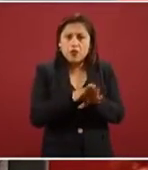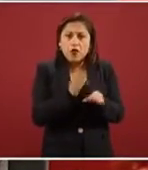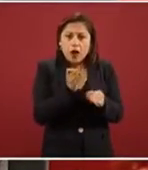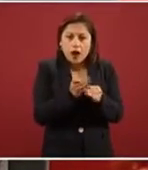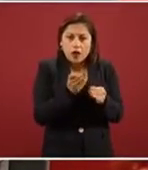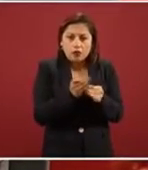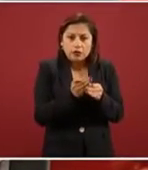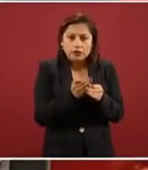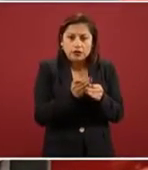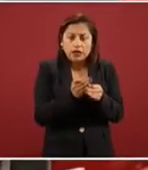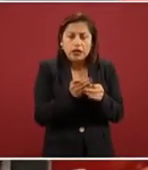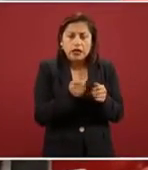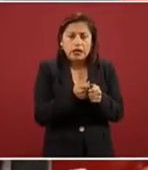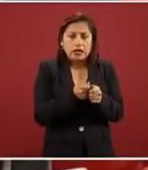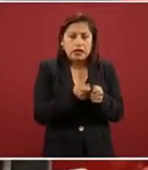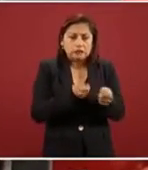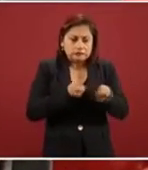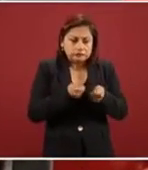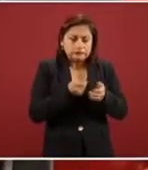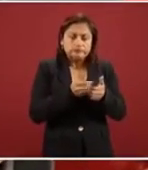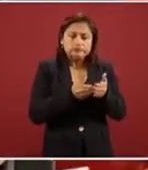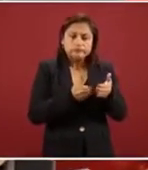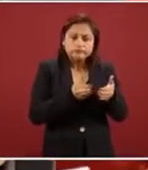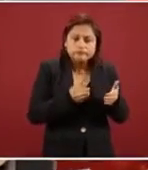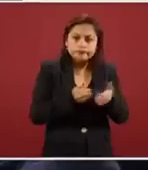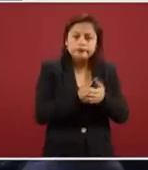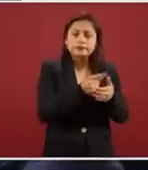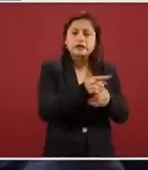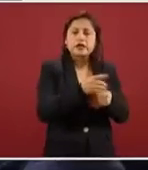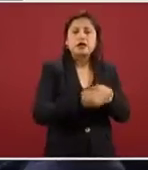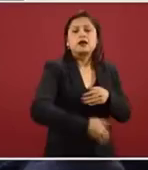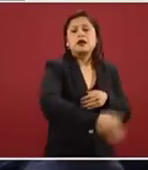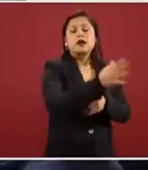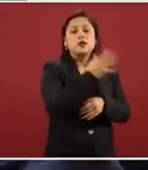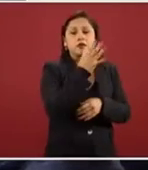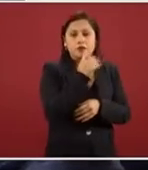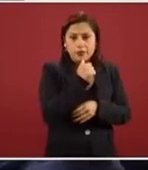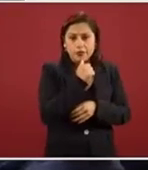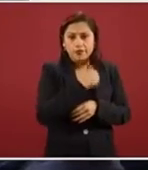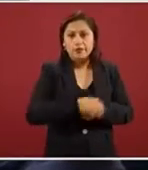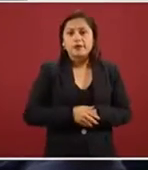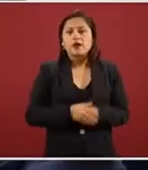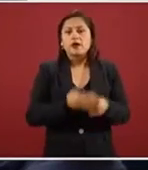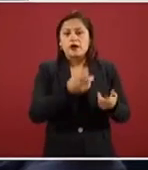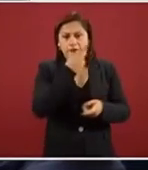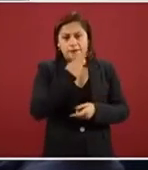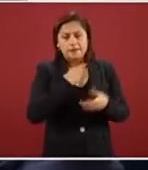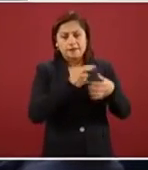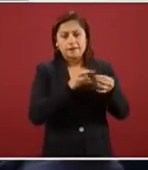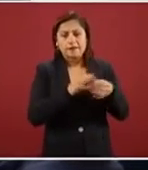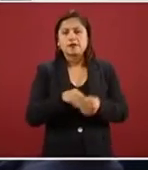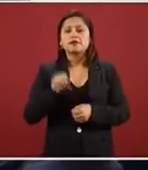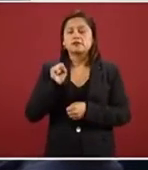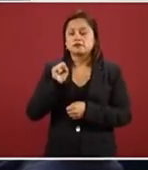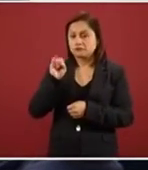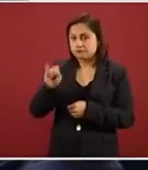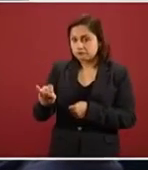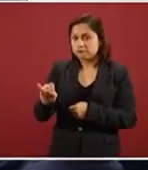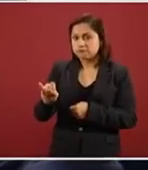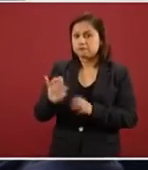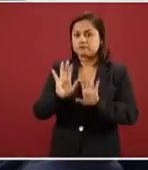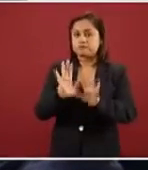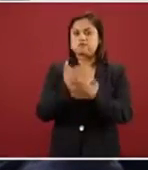y en qué mes empezará la implementación de los mismos? Sí, vamos a esperar que nos informen